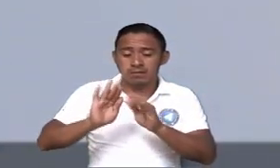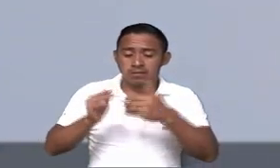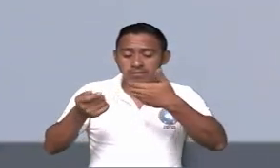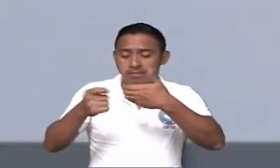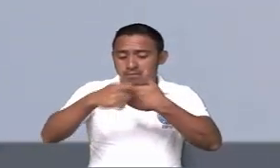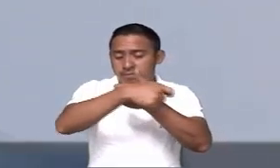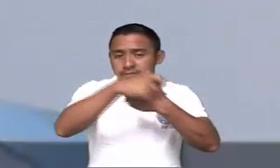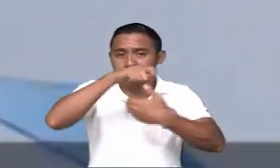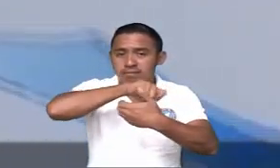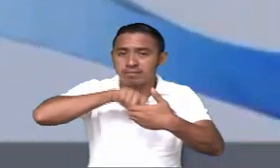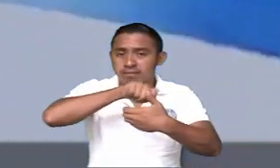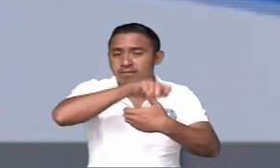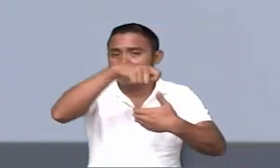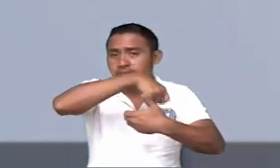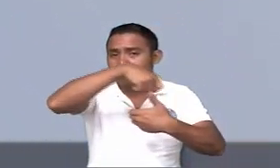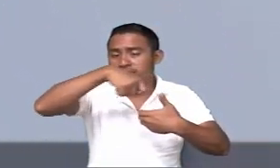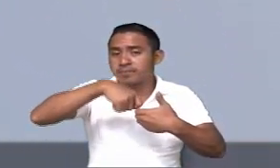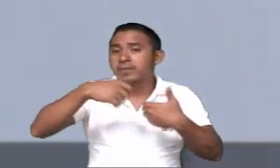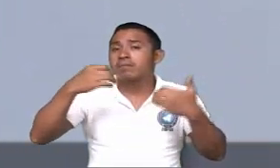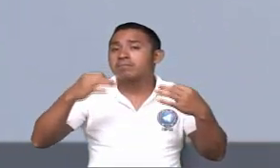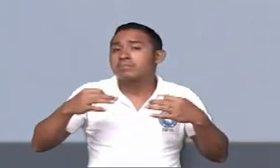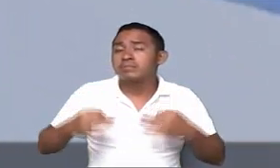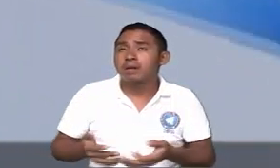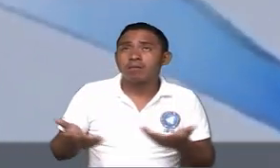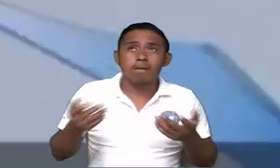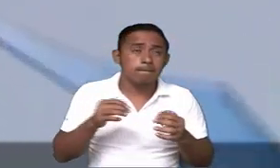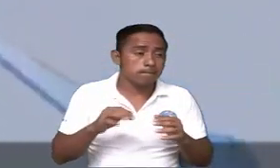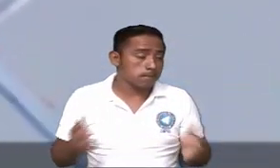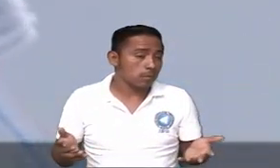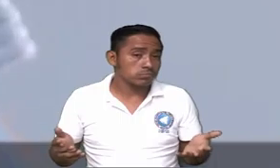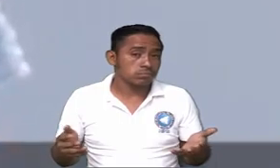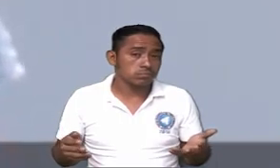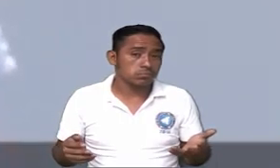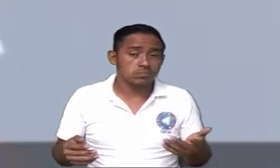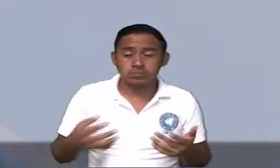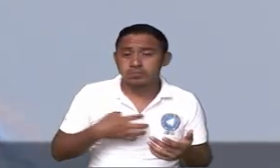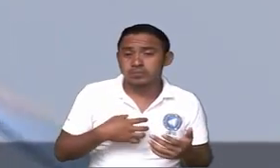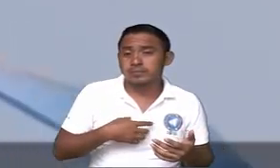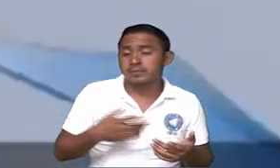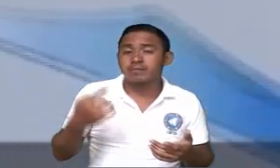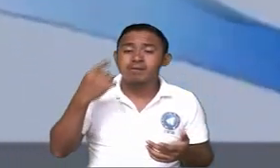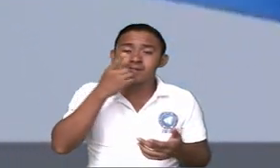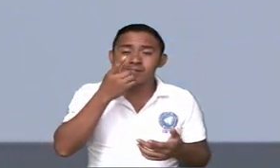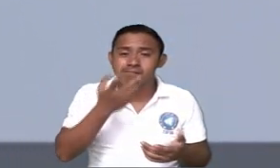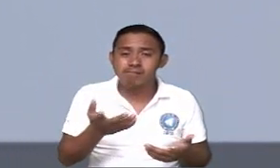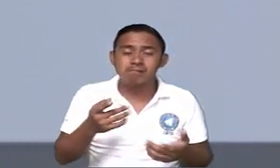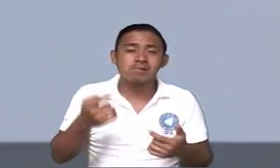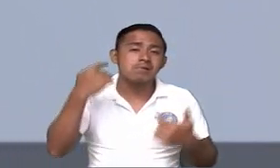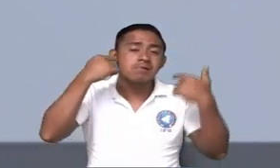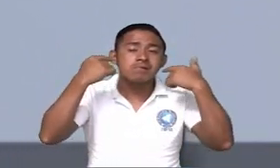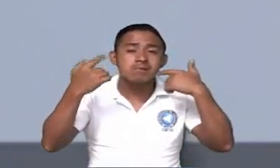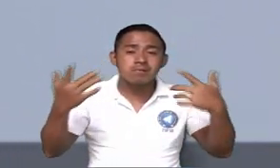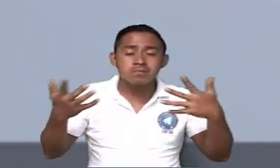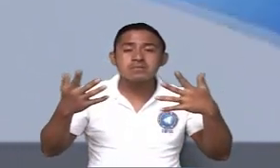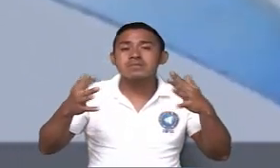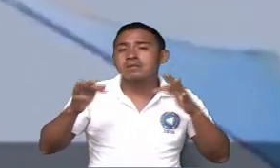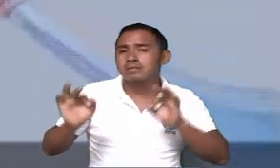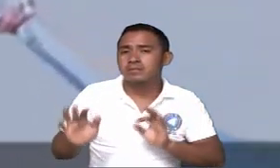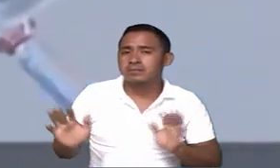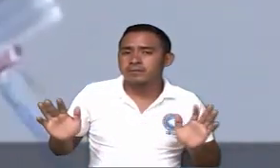dientes. ¿Sí? Para hacer un correcto lavado de nuestra dentadura, nuestra muela y, obviamente, de nuestra